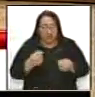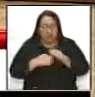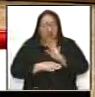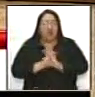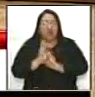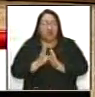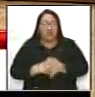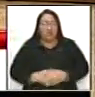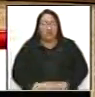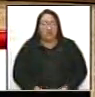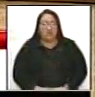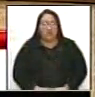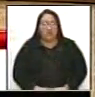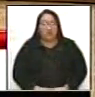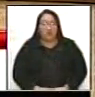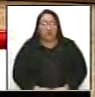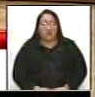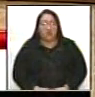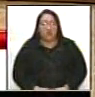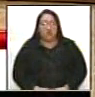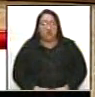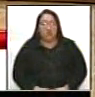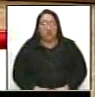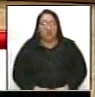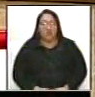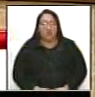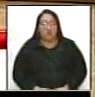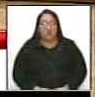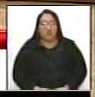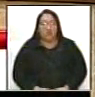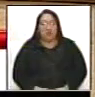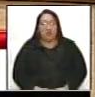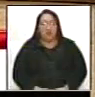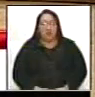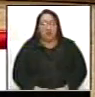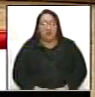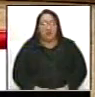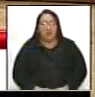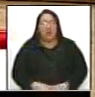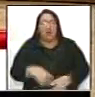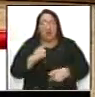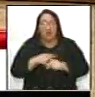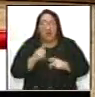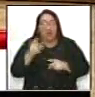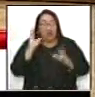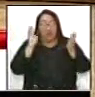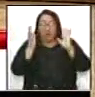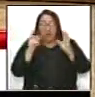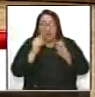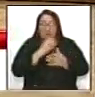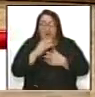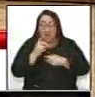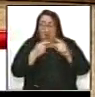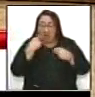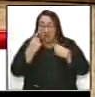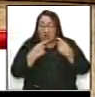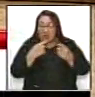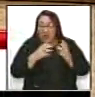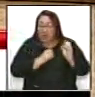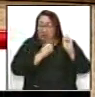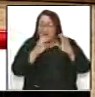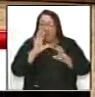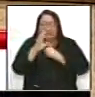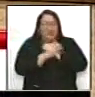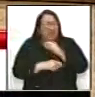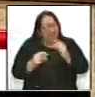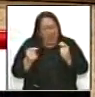cómo reconstruyen sus familias, pero cada cosa en su sitio, presidente, no hay que confundir la situación, y a esos delincuentes devolverlos inmediatamente a su